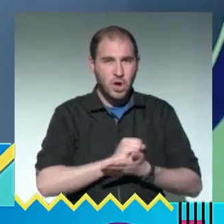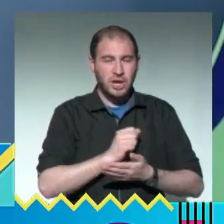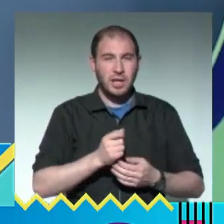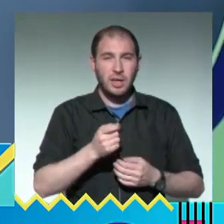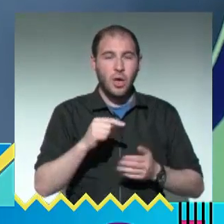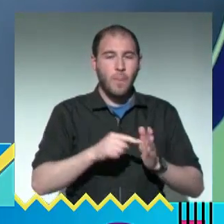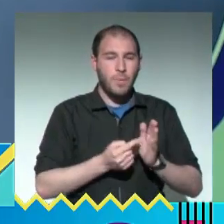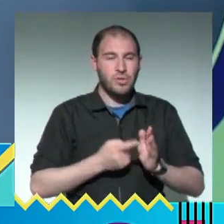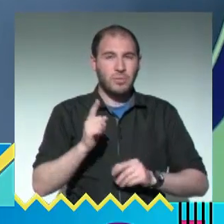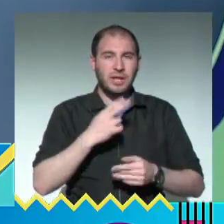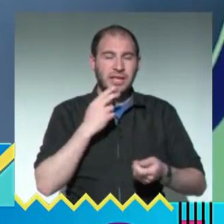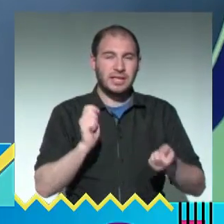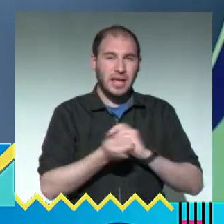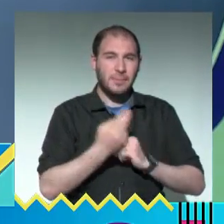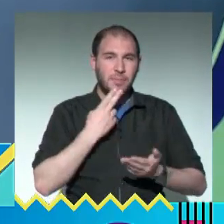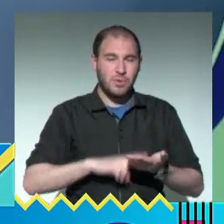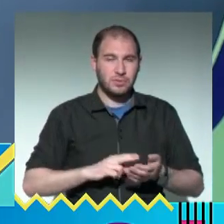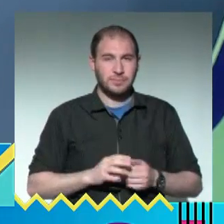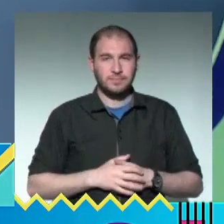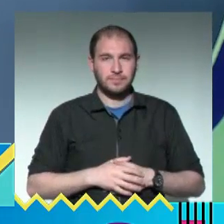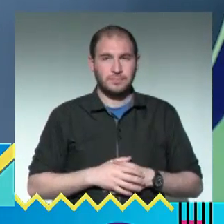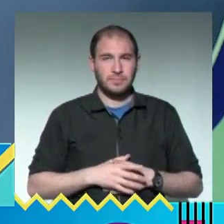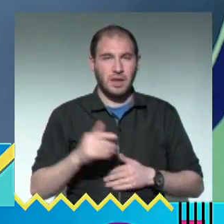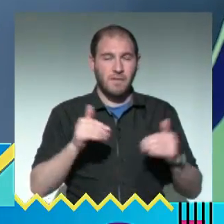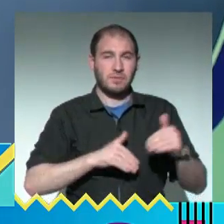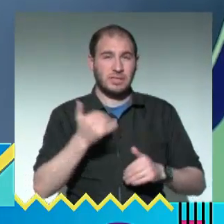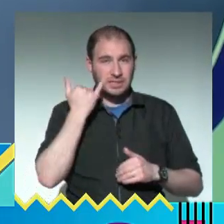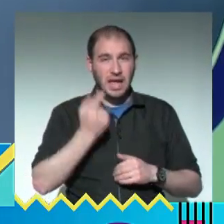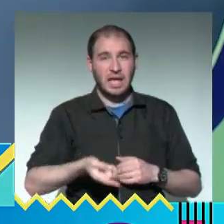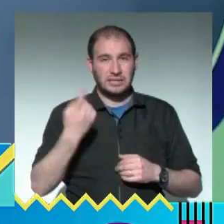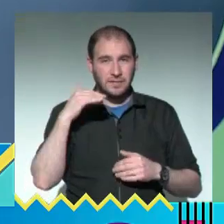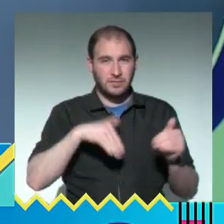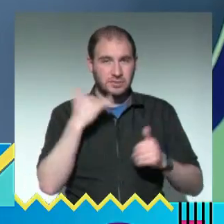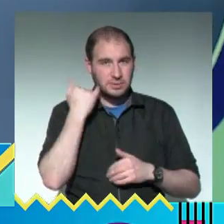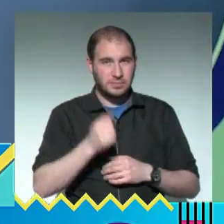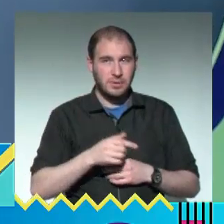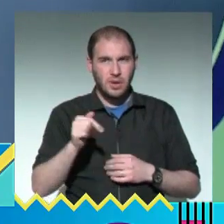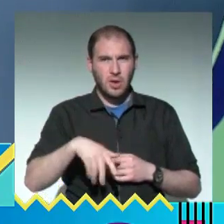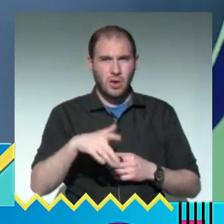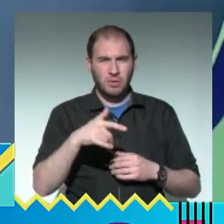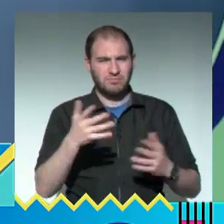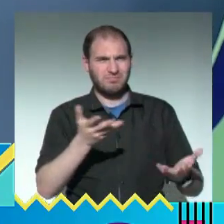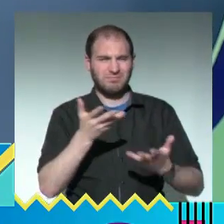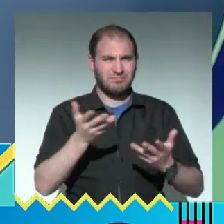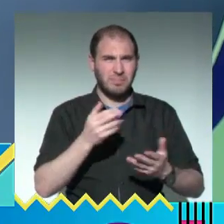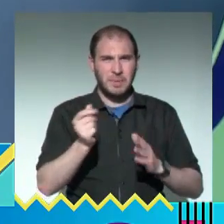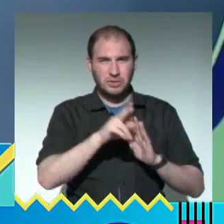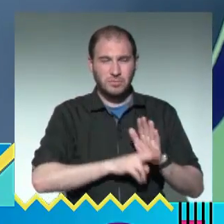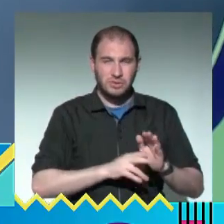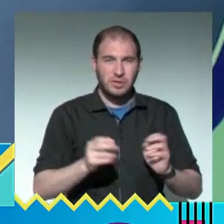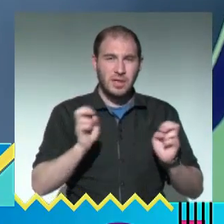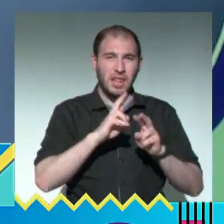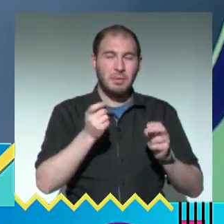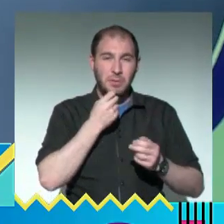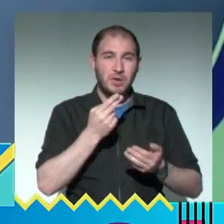con algunos puntos de reforma tributaria, que ya se votaron ayer, hoy no estoy bien en el tema presupuesto, que tiene que